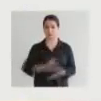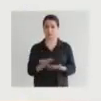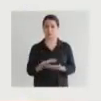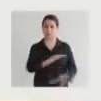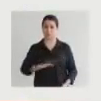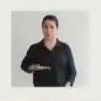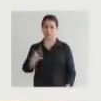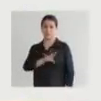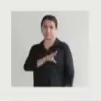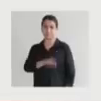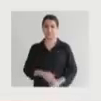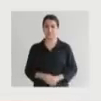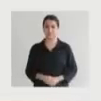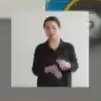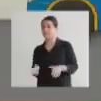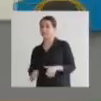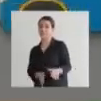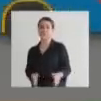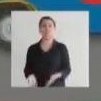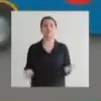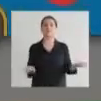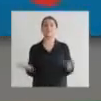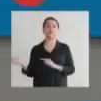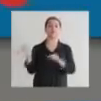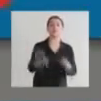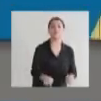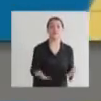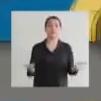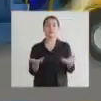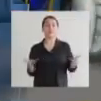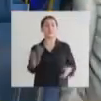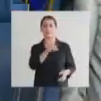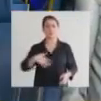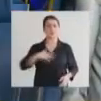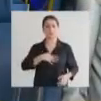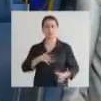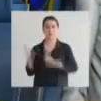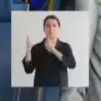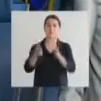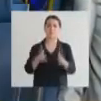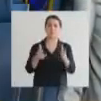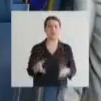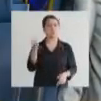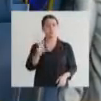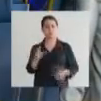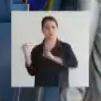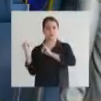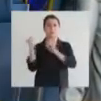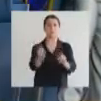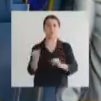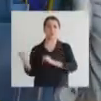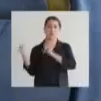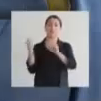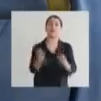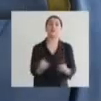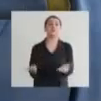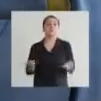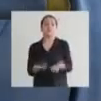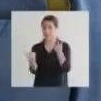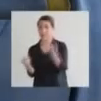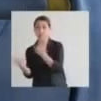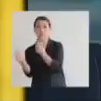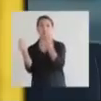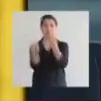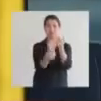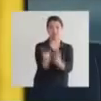que pueden haber hecho una cosa mucho mejor que eso. Pero por en plata no me acuerdo si era 17 o 27 palos lo que se gastaron. Pero hueón, si quieres